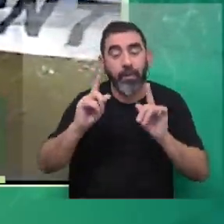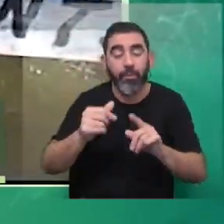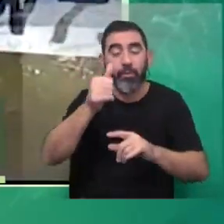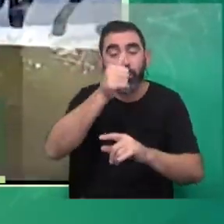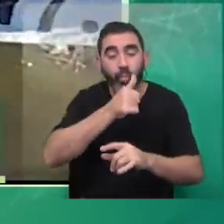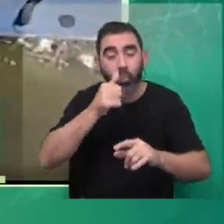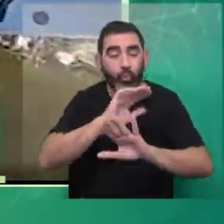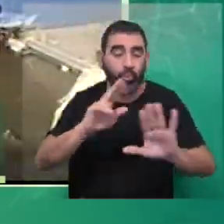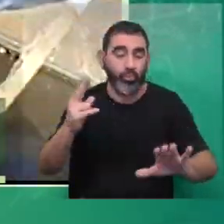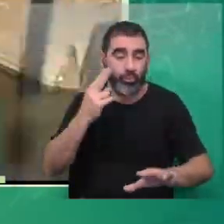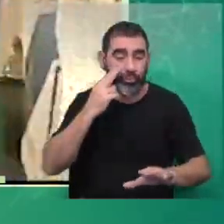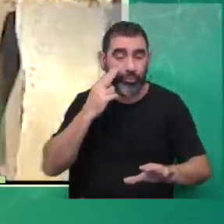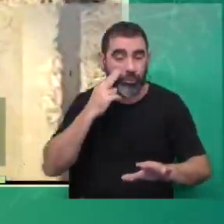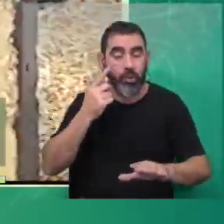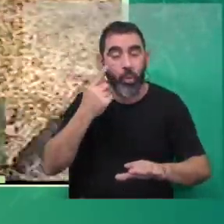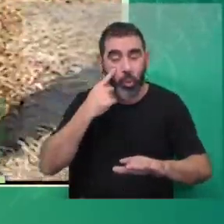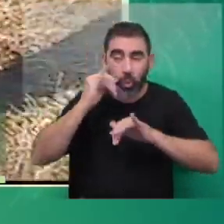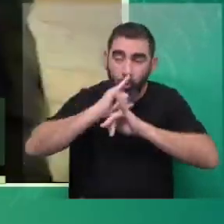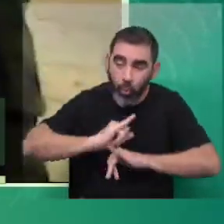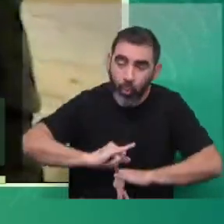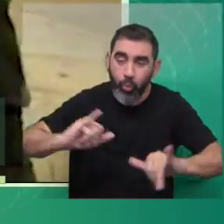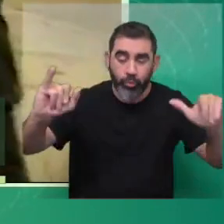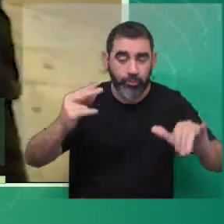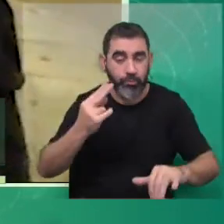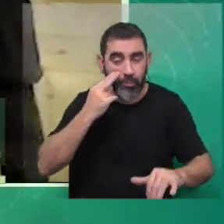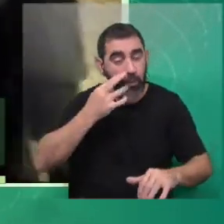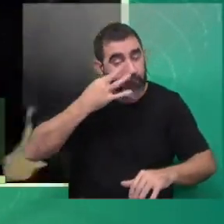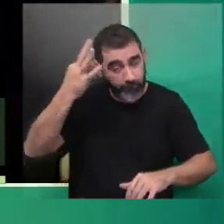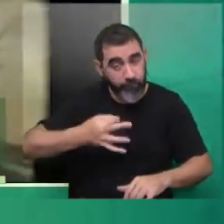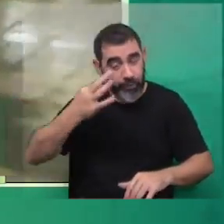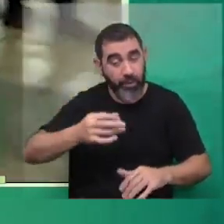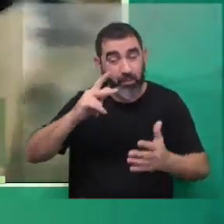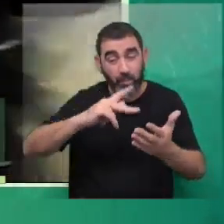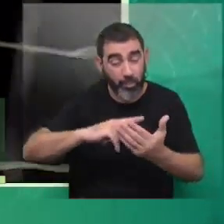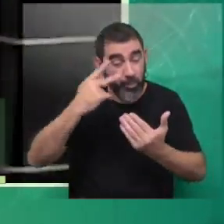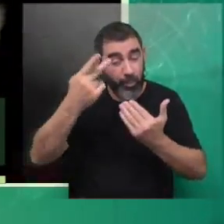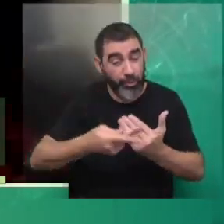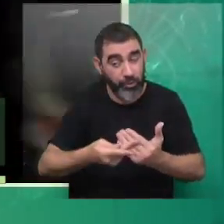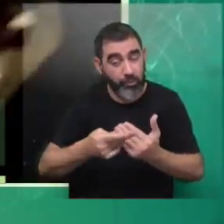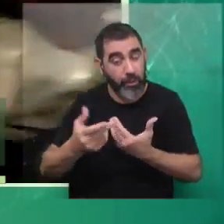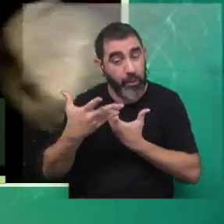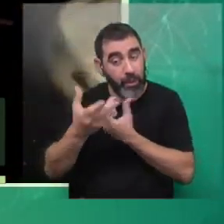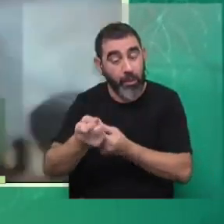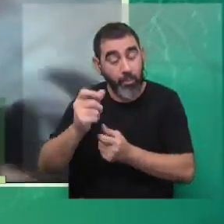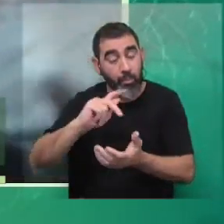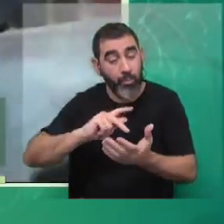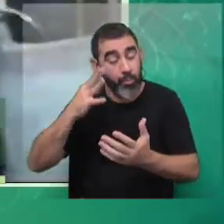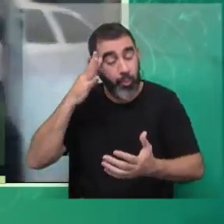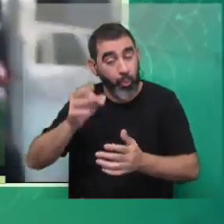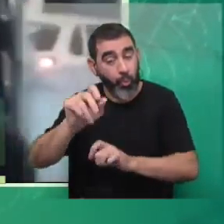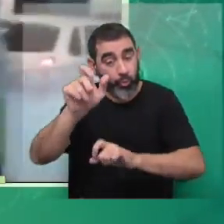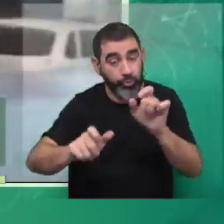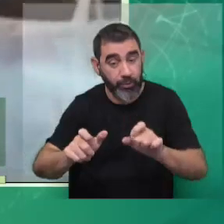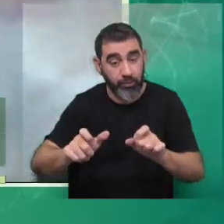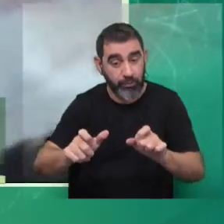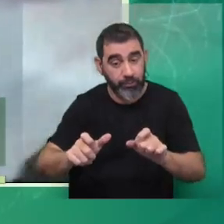destapar y bueno y que se haga público A toda la ciudadanía uruguaya que este proyecto sustentado por el pueblo uruguayo este